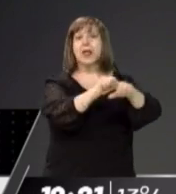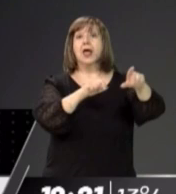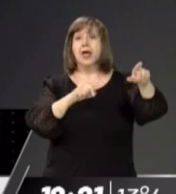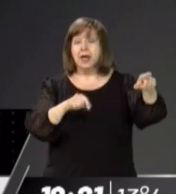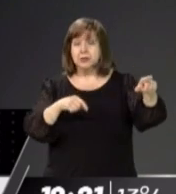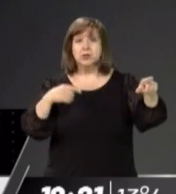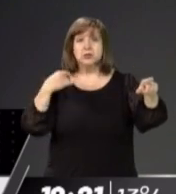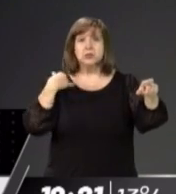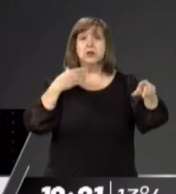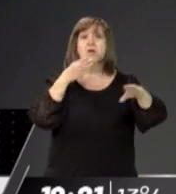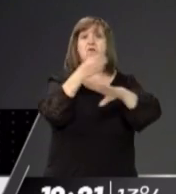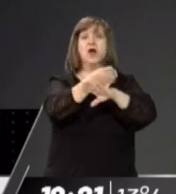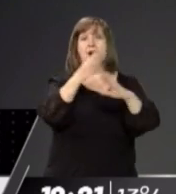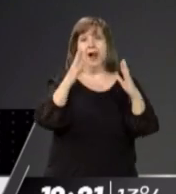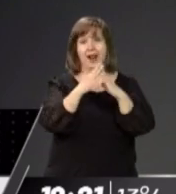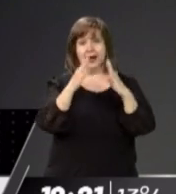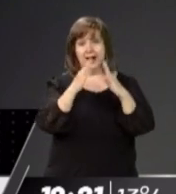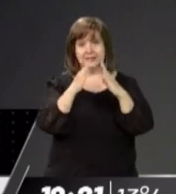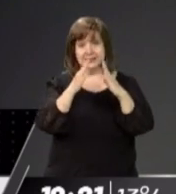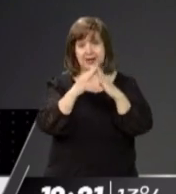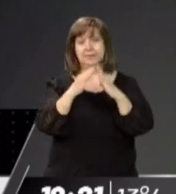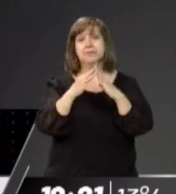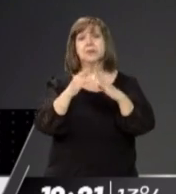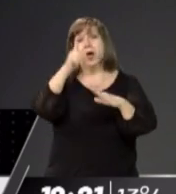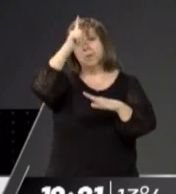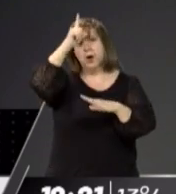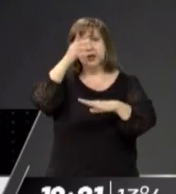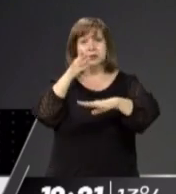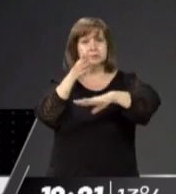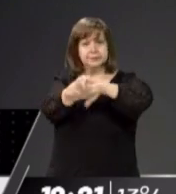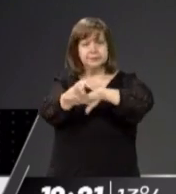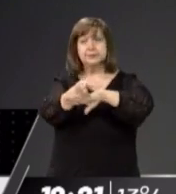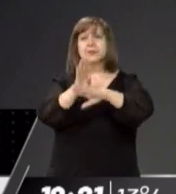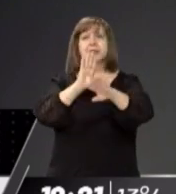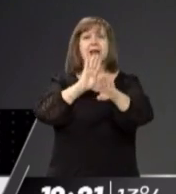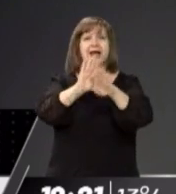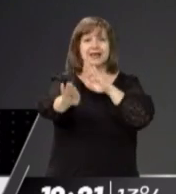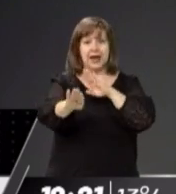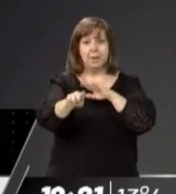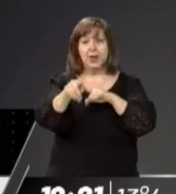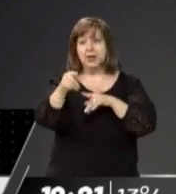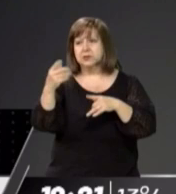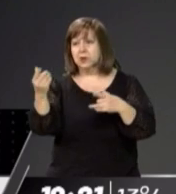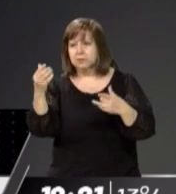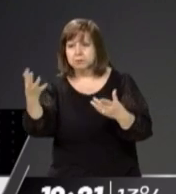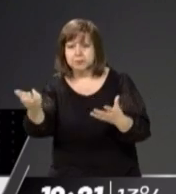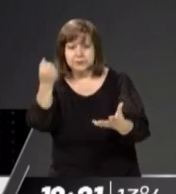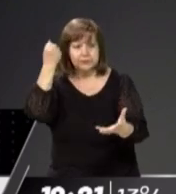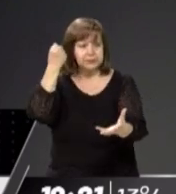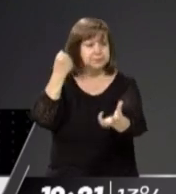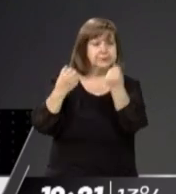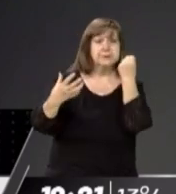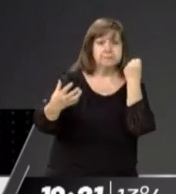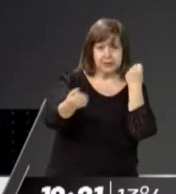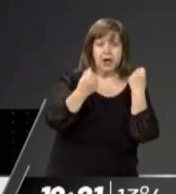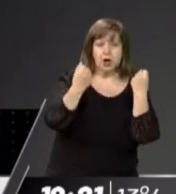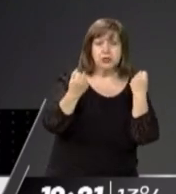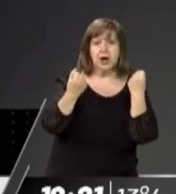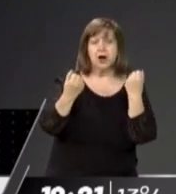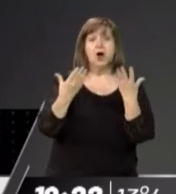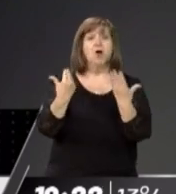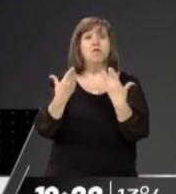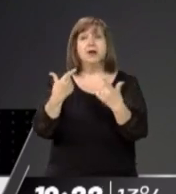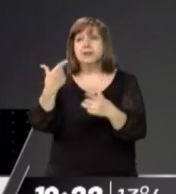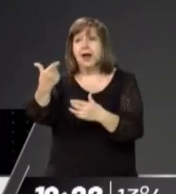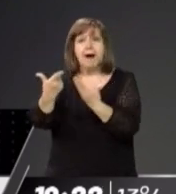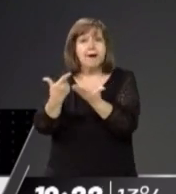según informaron, son importantes y sumarían mucho a la causa. Claro, todavía no se sabe si han detectado el arma con el cual, si es esta